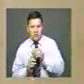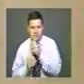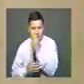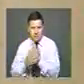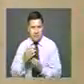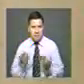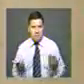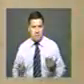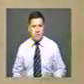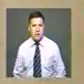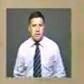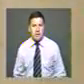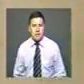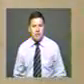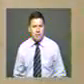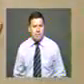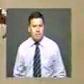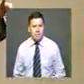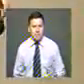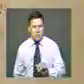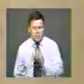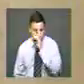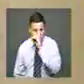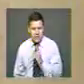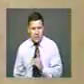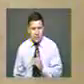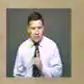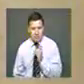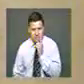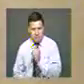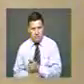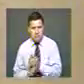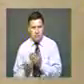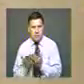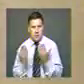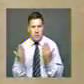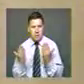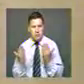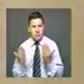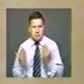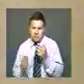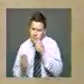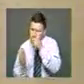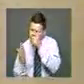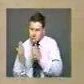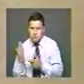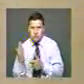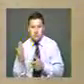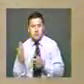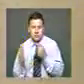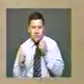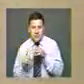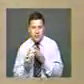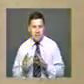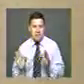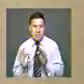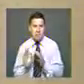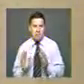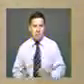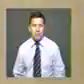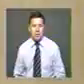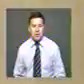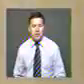parejas heterosexuales, como una decisión que en el marco de revisión tenga efectos